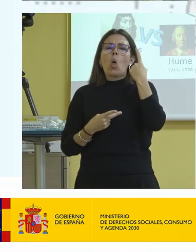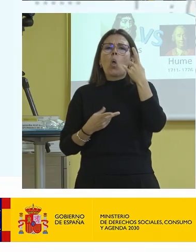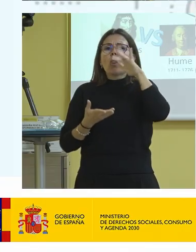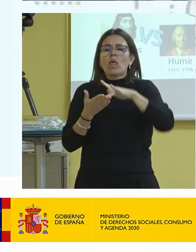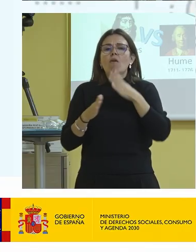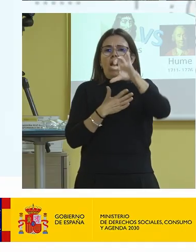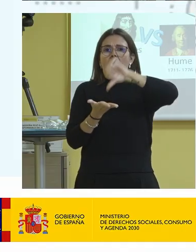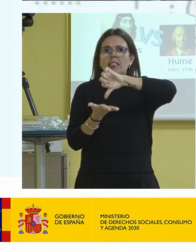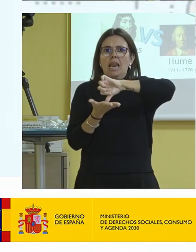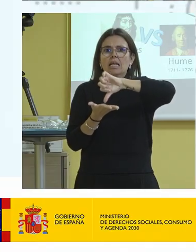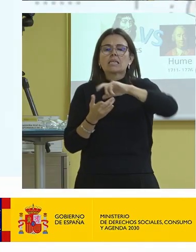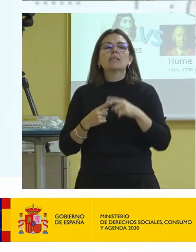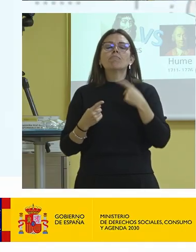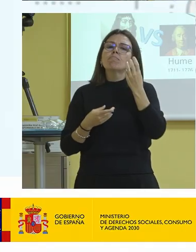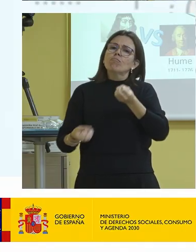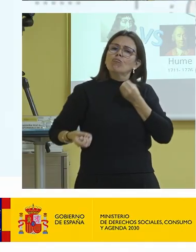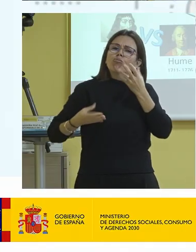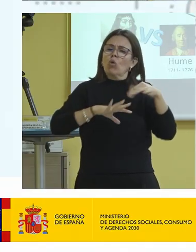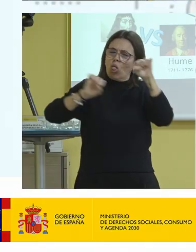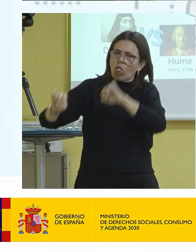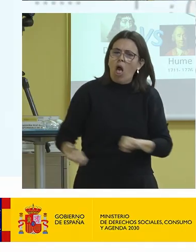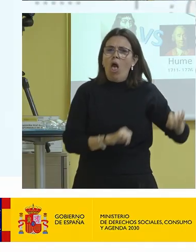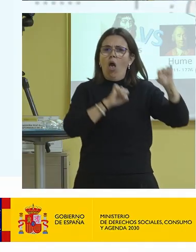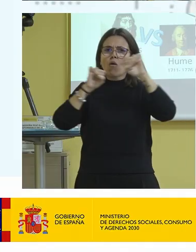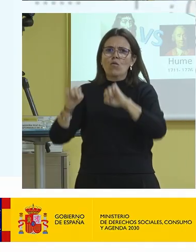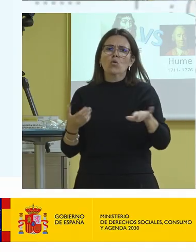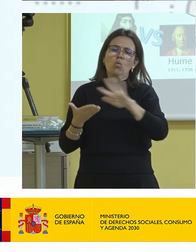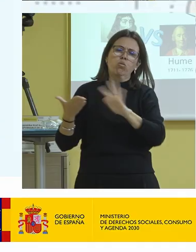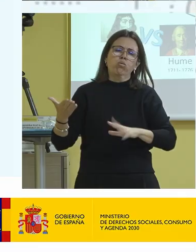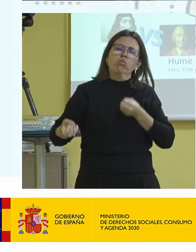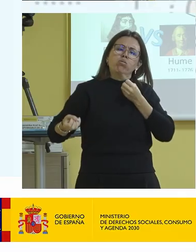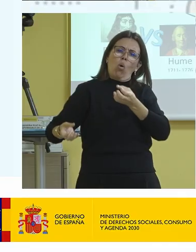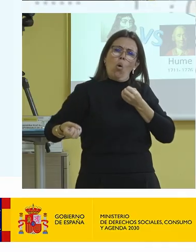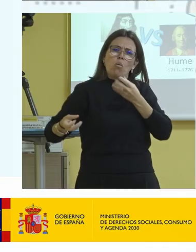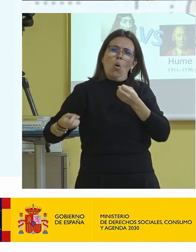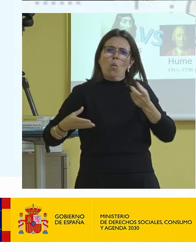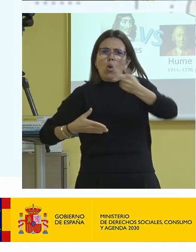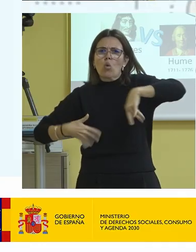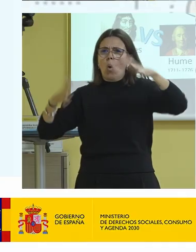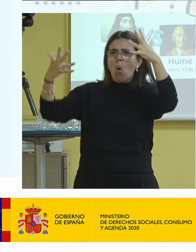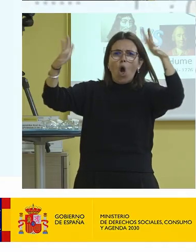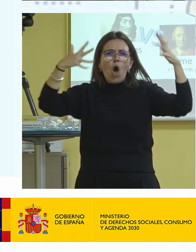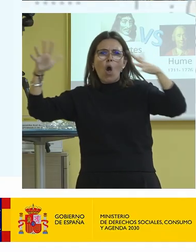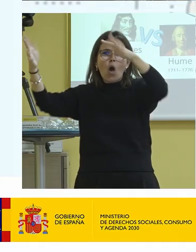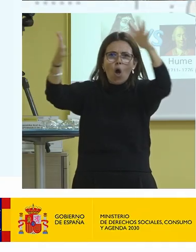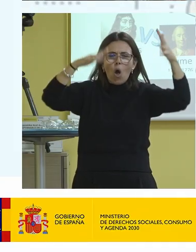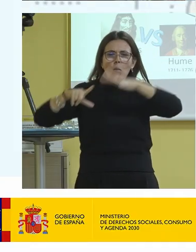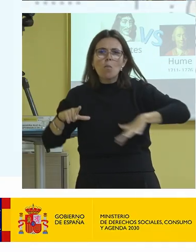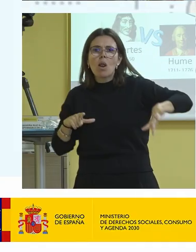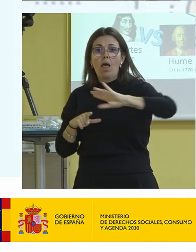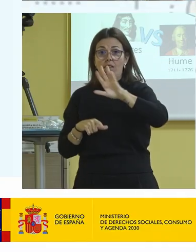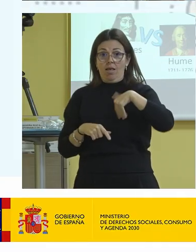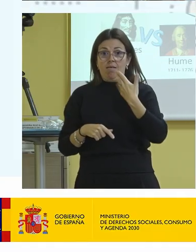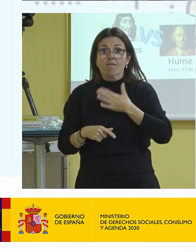en Atenas, creo que fue en Atenas, hizo un discurso defendiendo una cosa con un montón de argumentos, todo el mundo aplaudiendo en la plaza, no sé cuánto, y al día